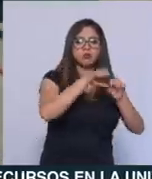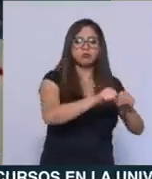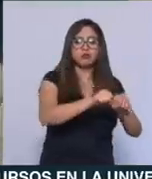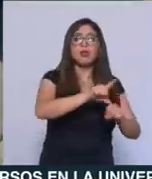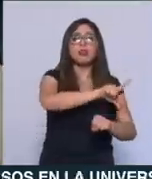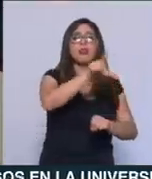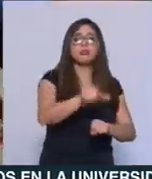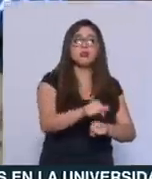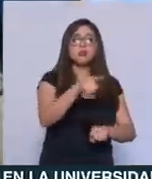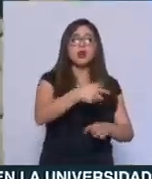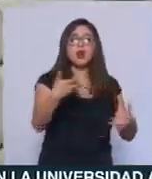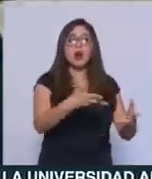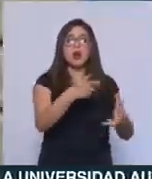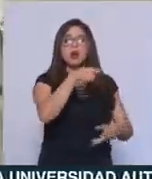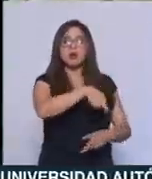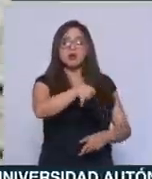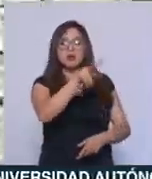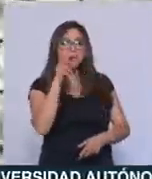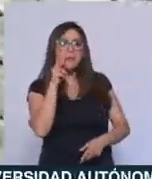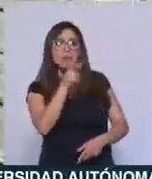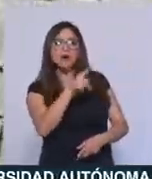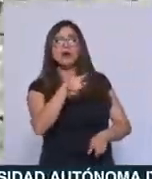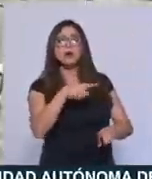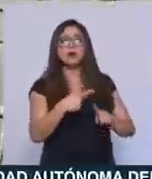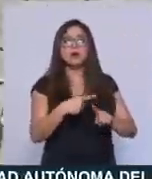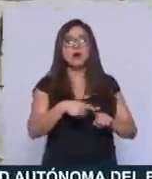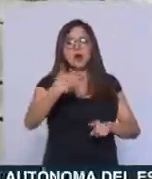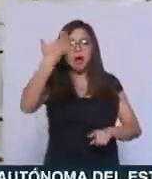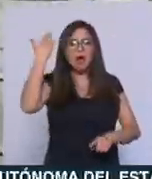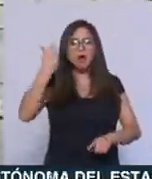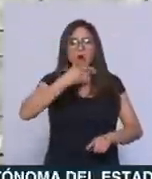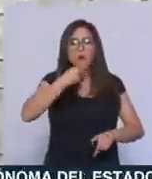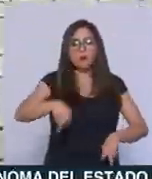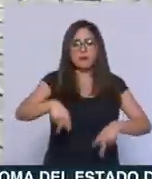logró la detención de este capo de la droga. Señalaba que era uno de